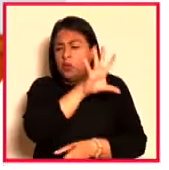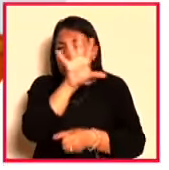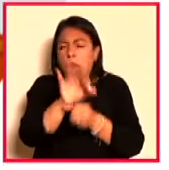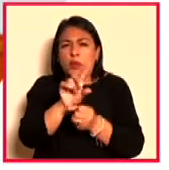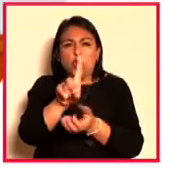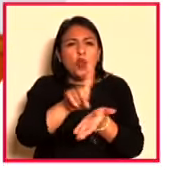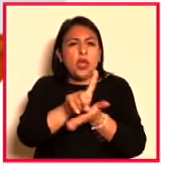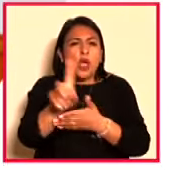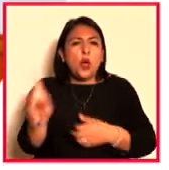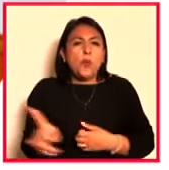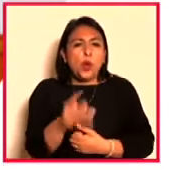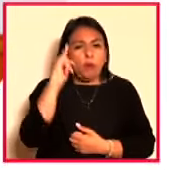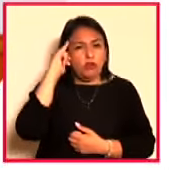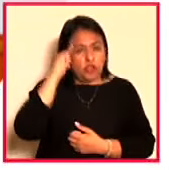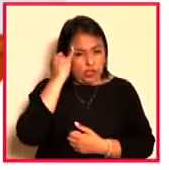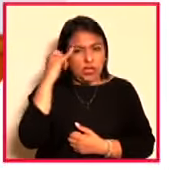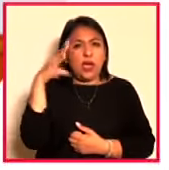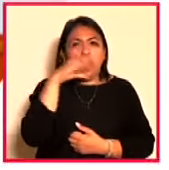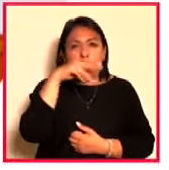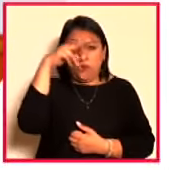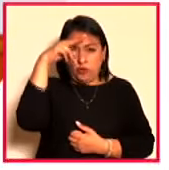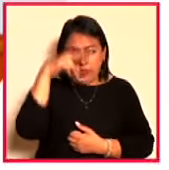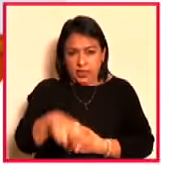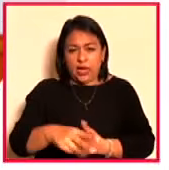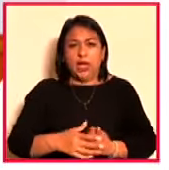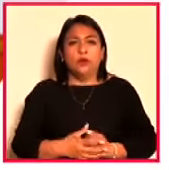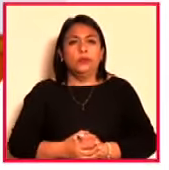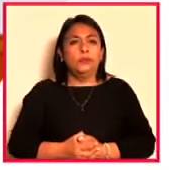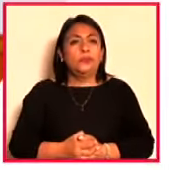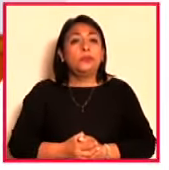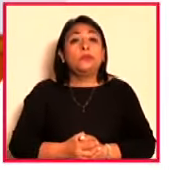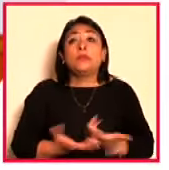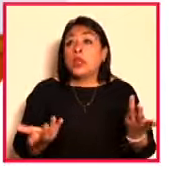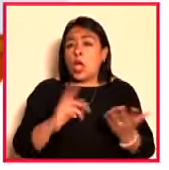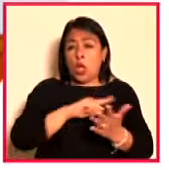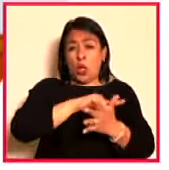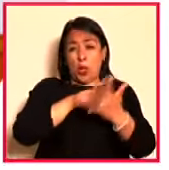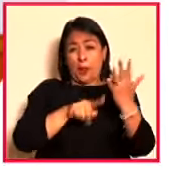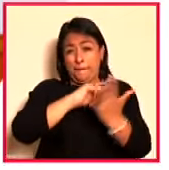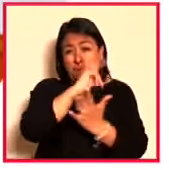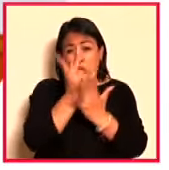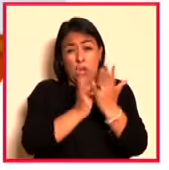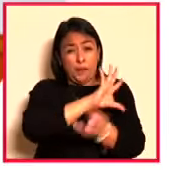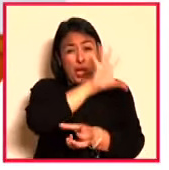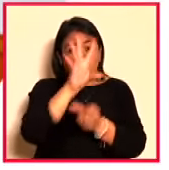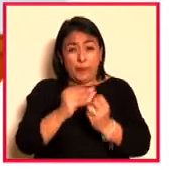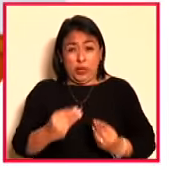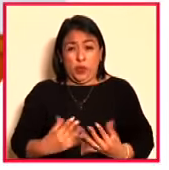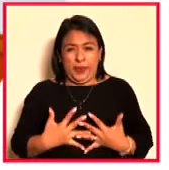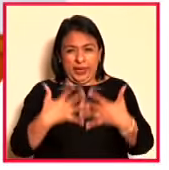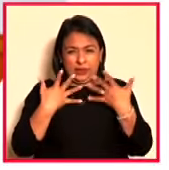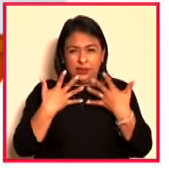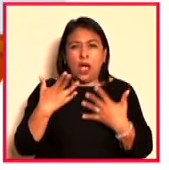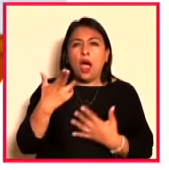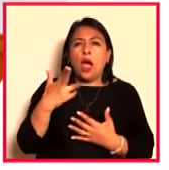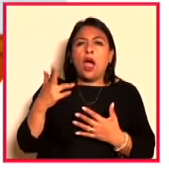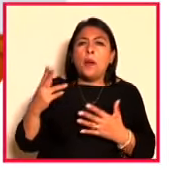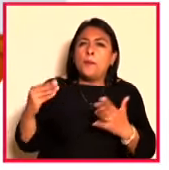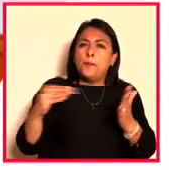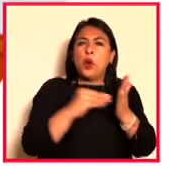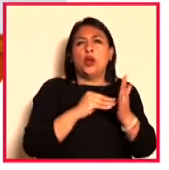pueblos indígenas y afromexicano. Todos los programas del bienestar que implementa el Gobierno de México, como